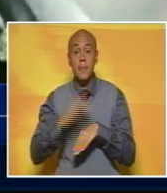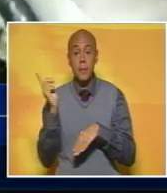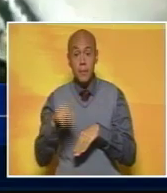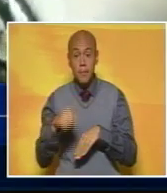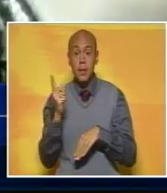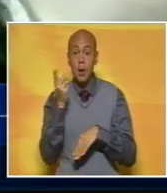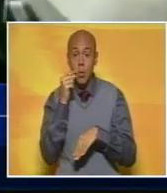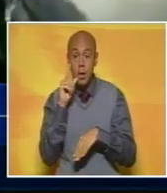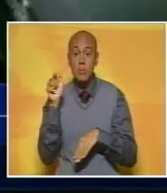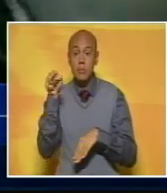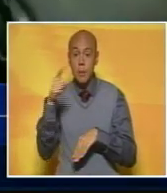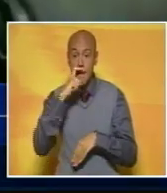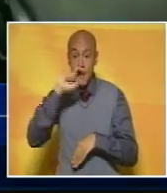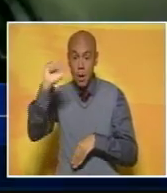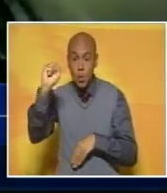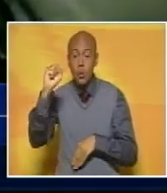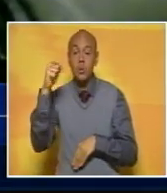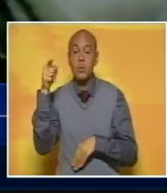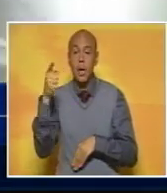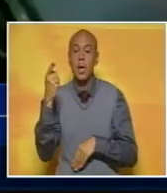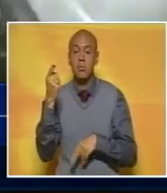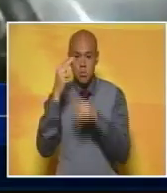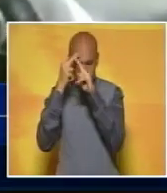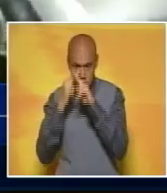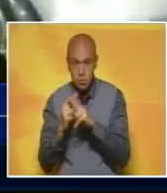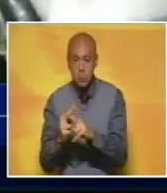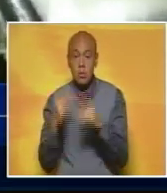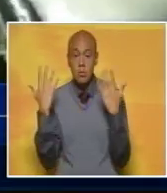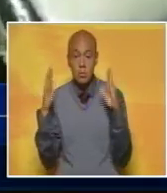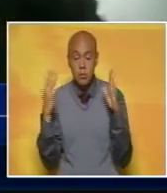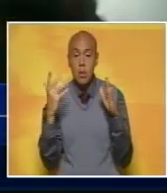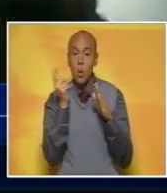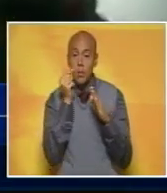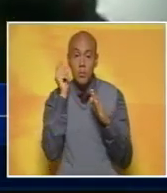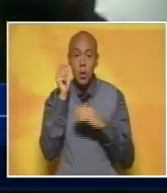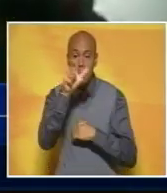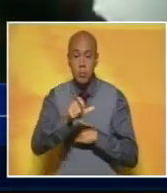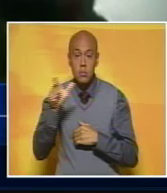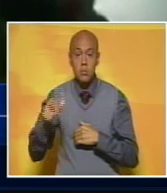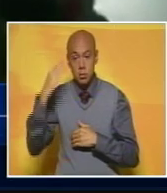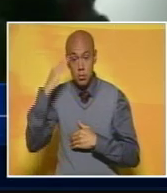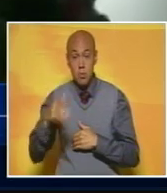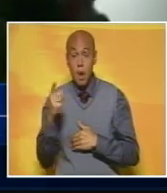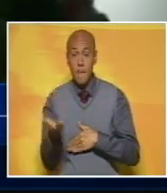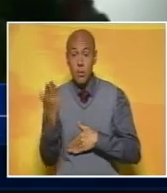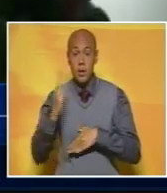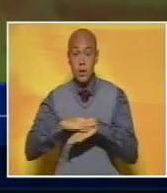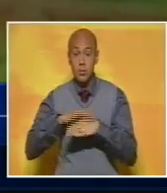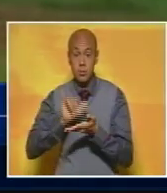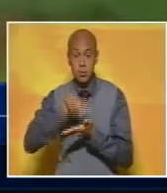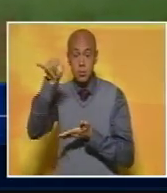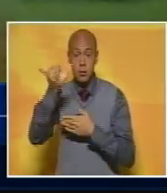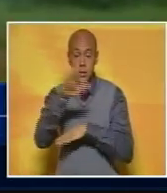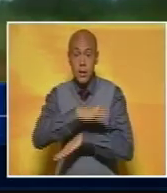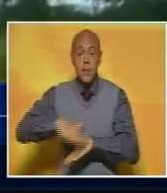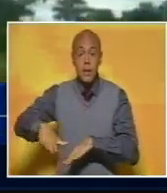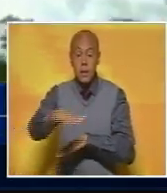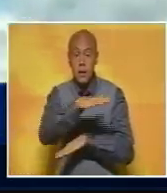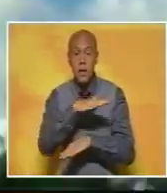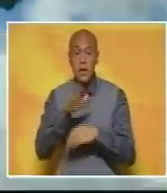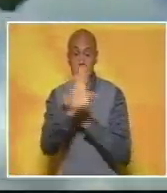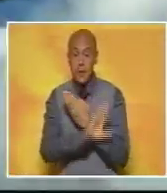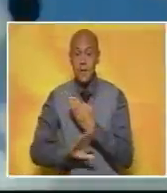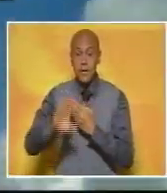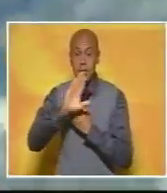presidente de la República, Nicolás Maduro, felicitó a los hombres y mujeres de esta institución y destacó la labor desempeñada en la defensa de la soberanía